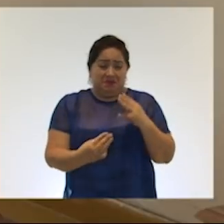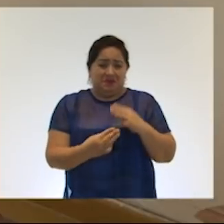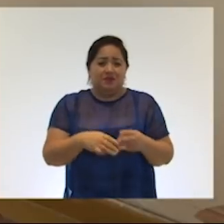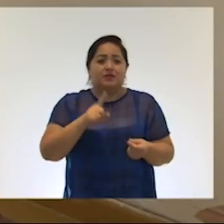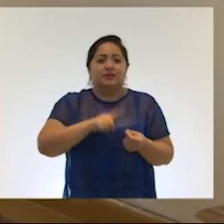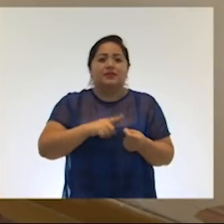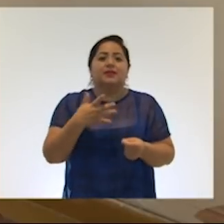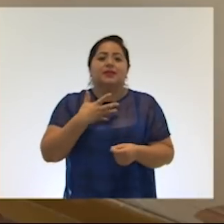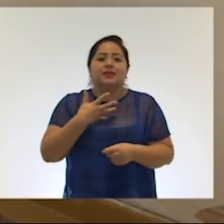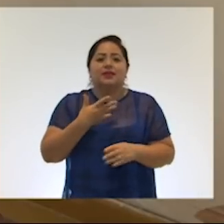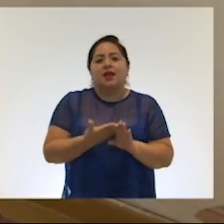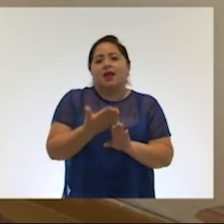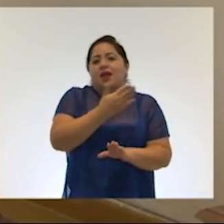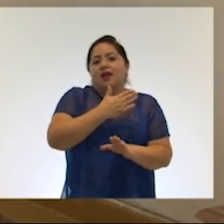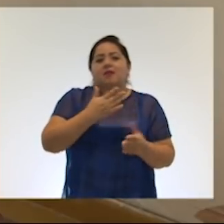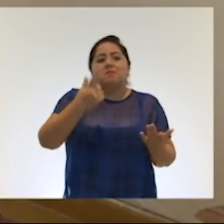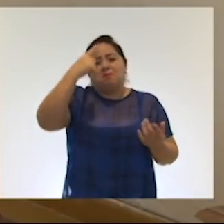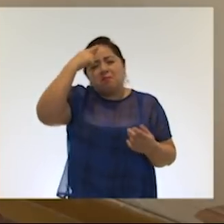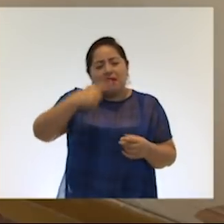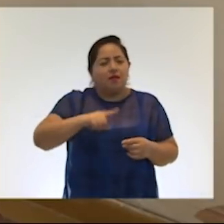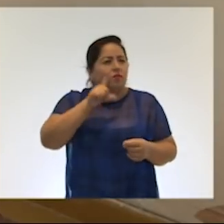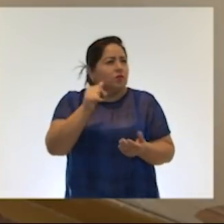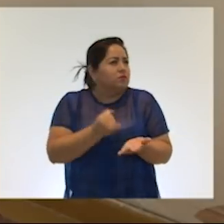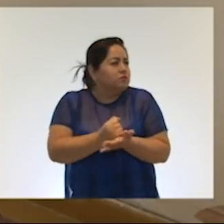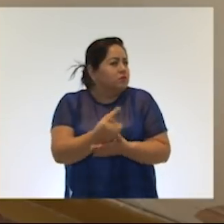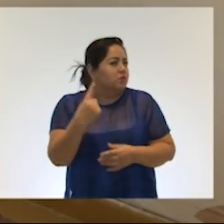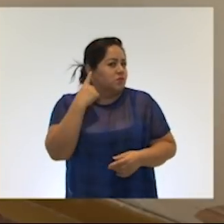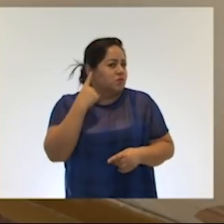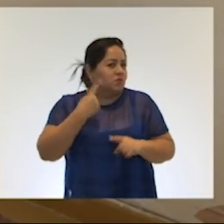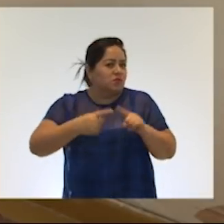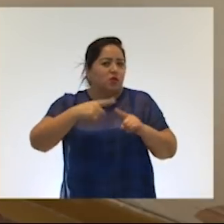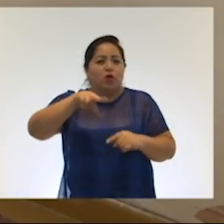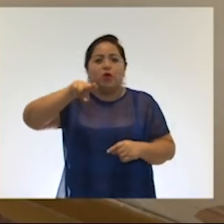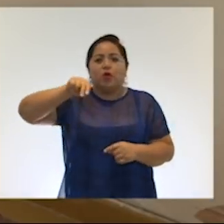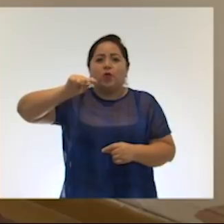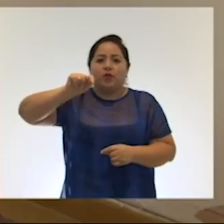tenía trastes en el diapasón para definir la afinación de las notas.